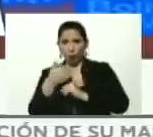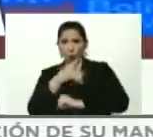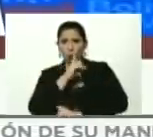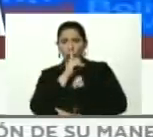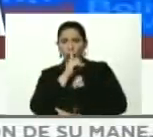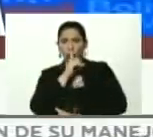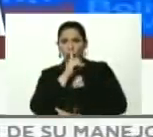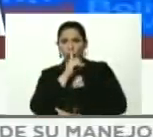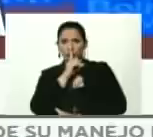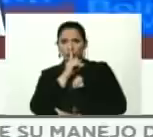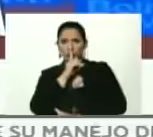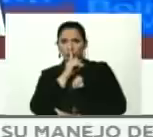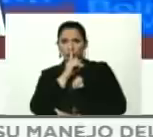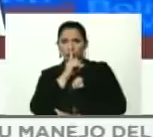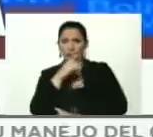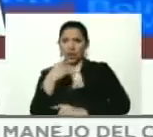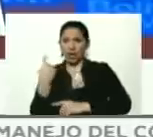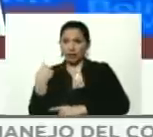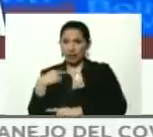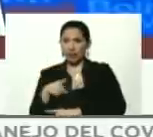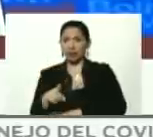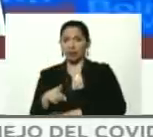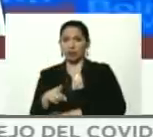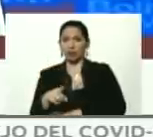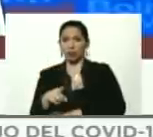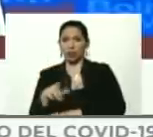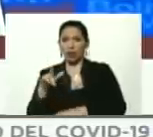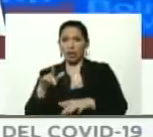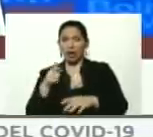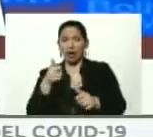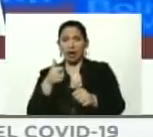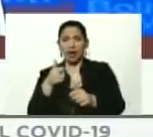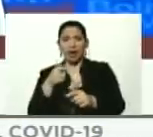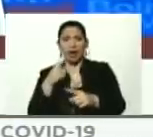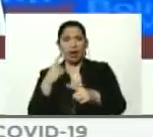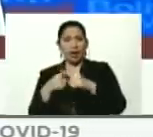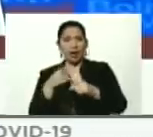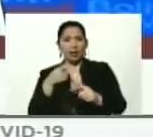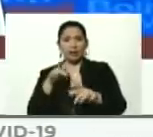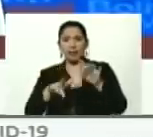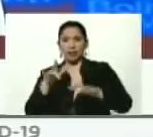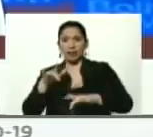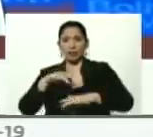que ha tenido al ex secretario general de esta organización